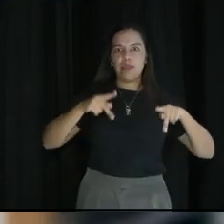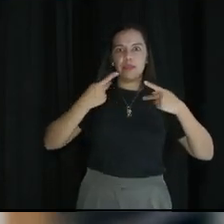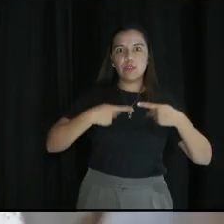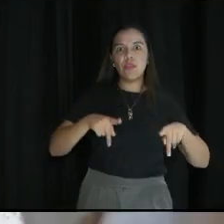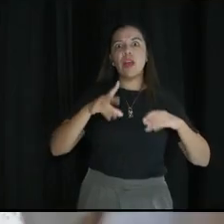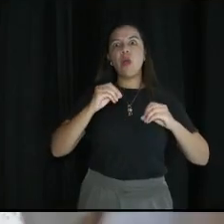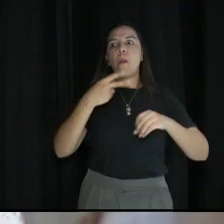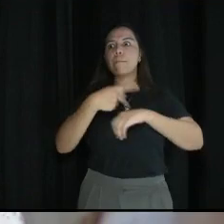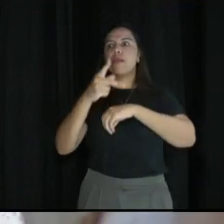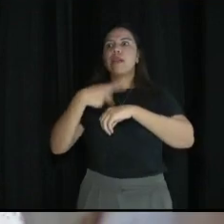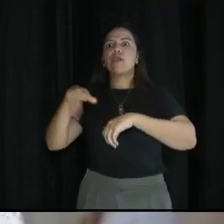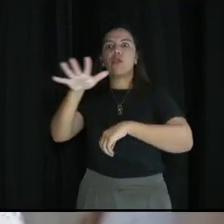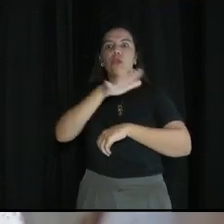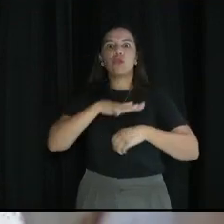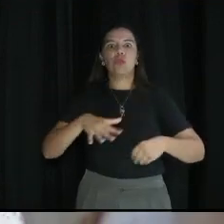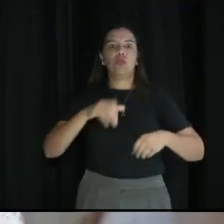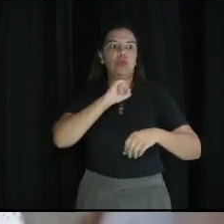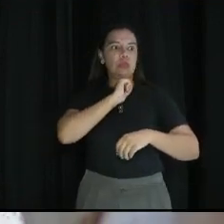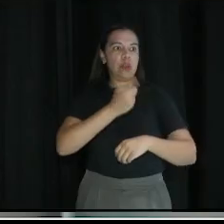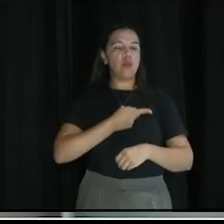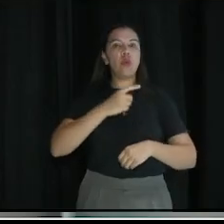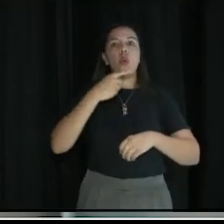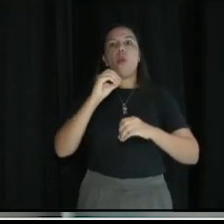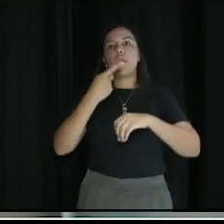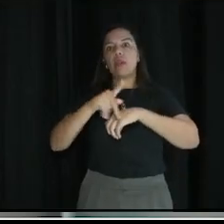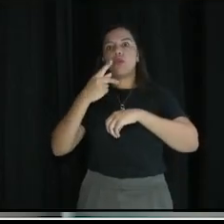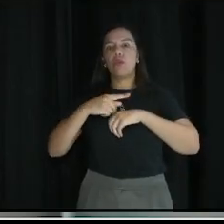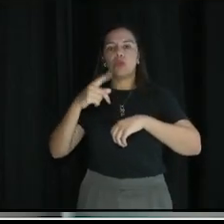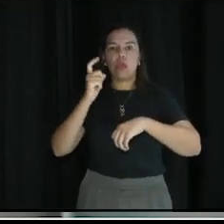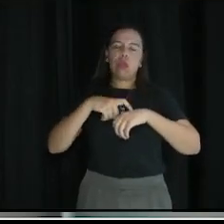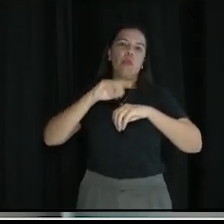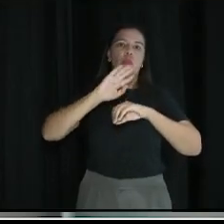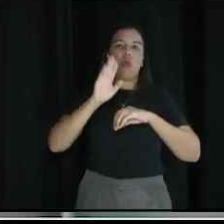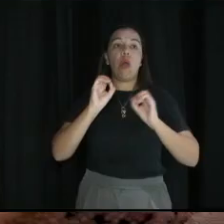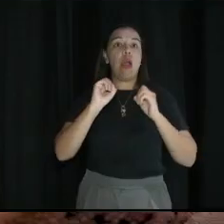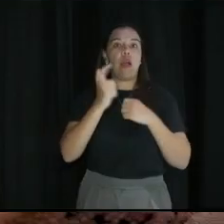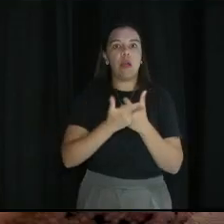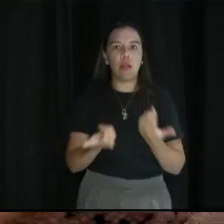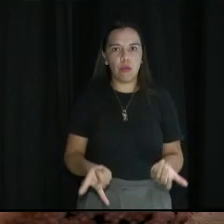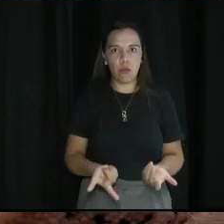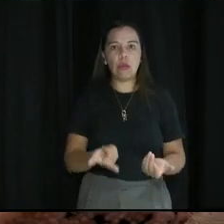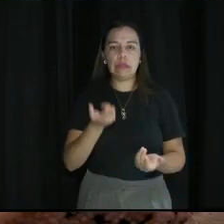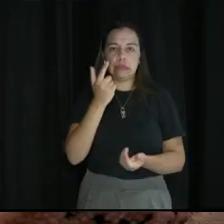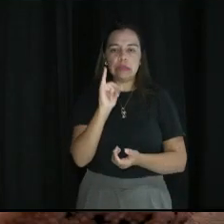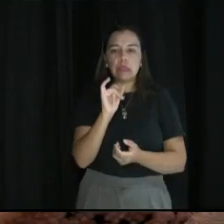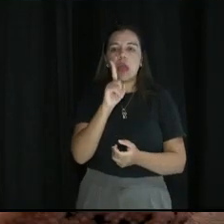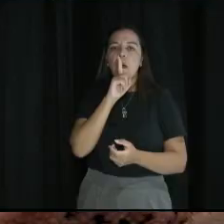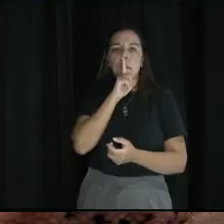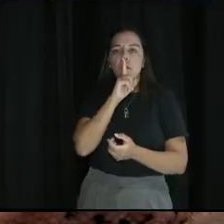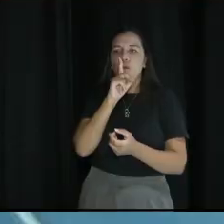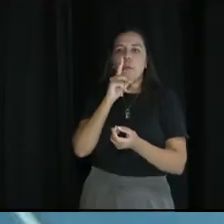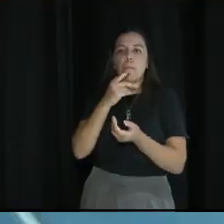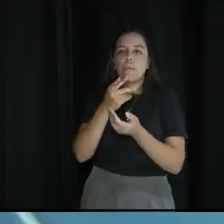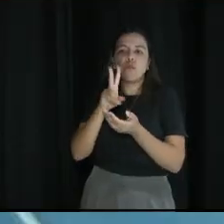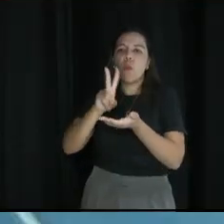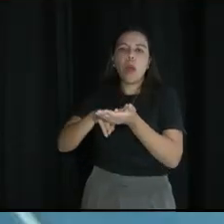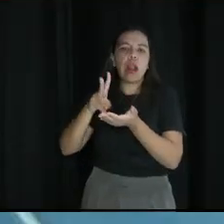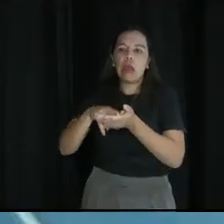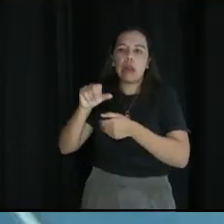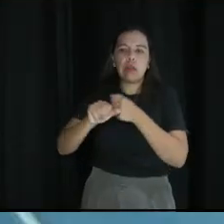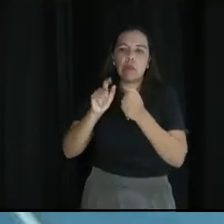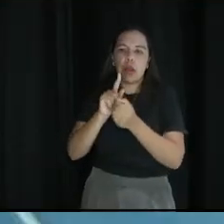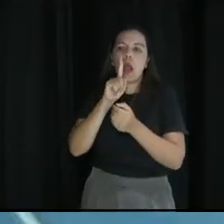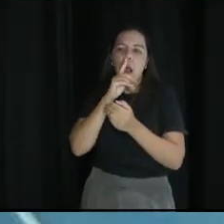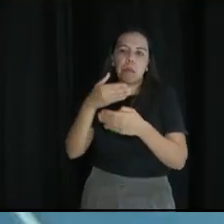la salud o la vida humana, que nos pueda poner una situación de riesgo, es un excluyente de este delito. Por eso, a veces la ley